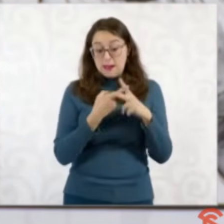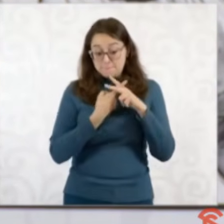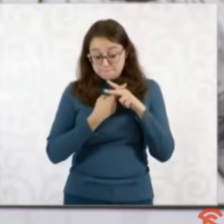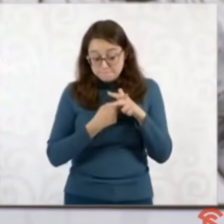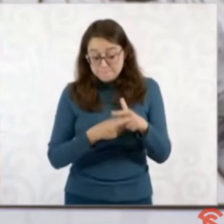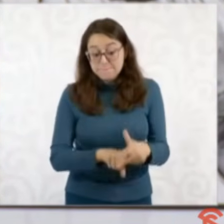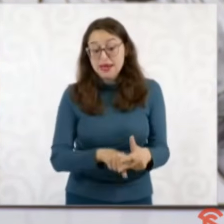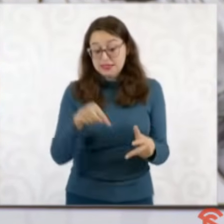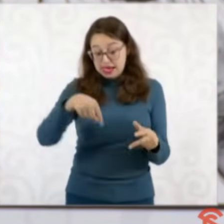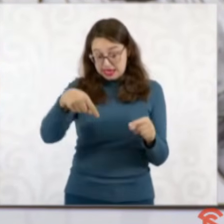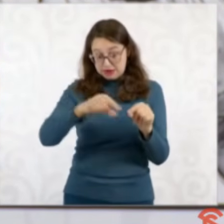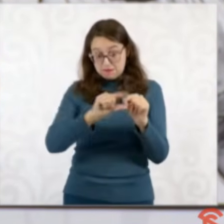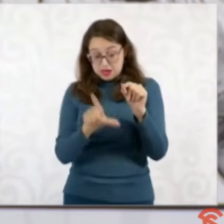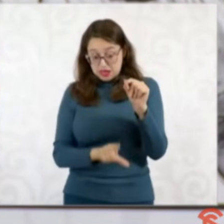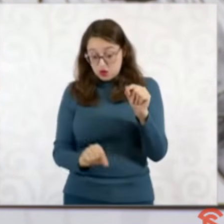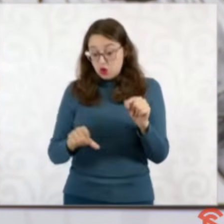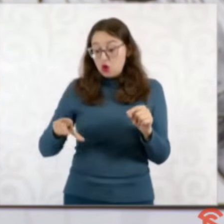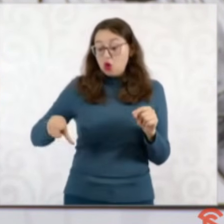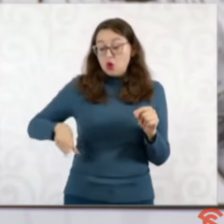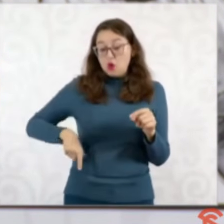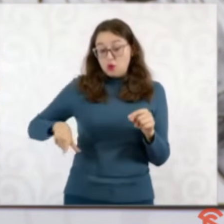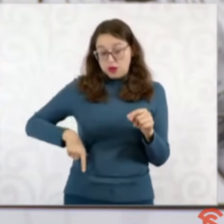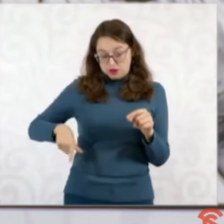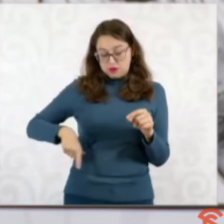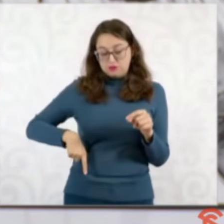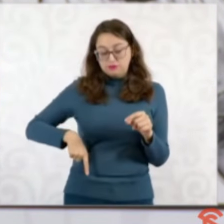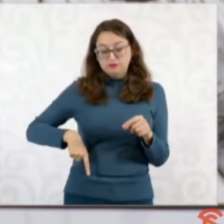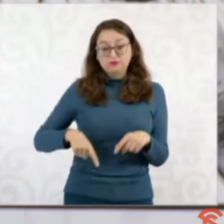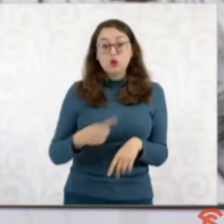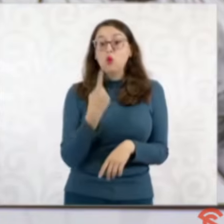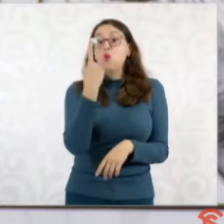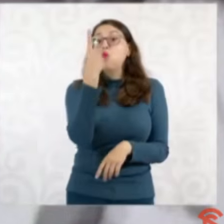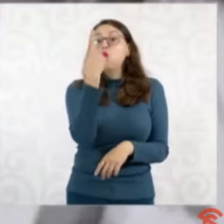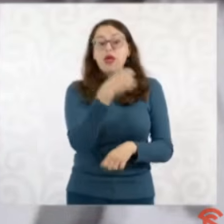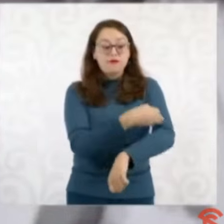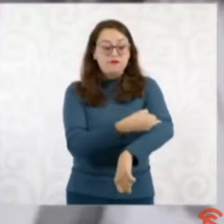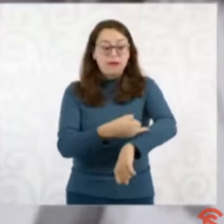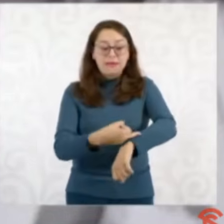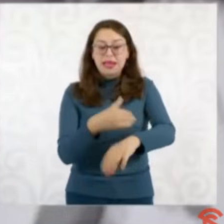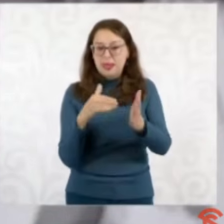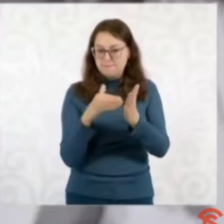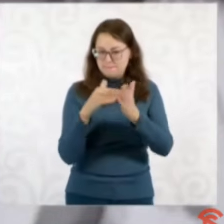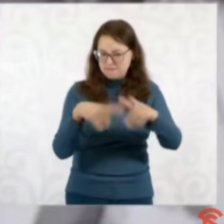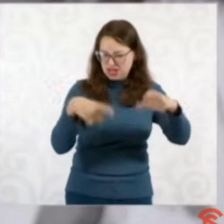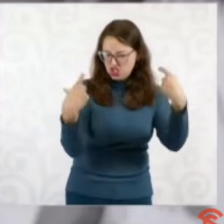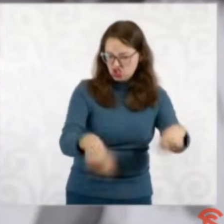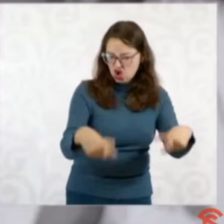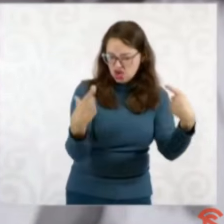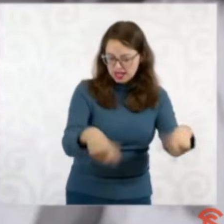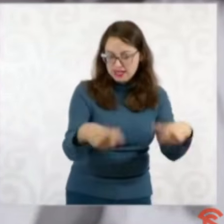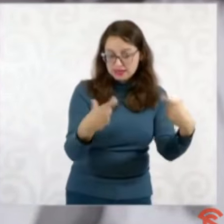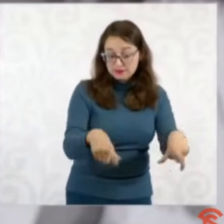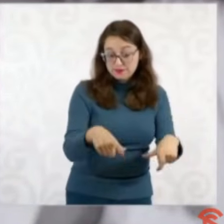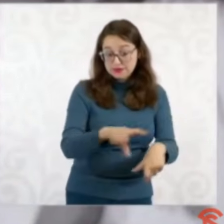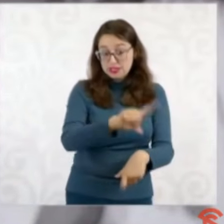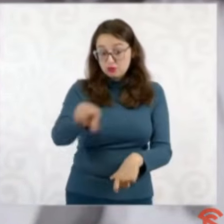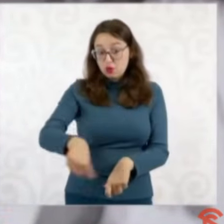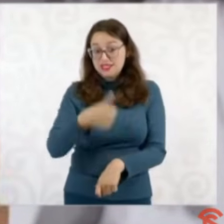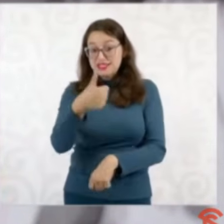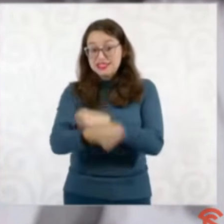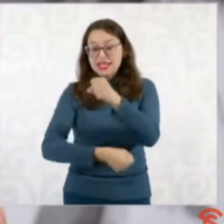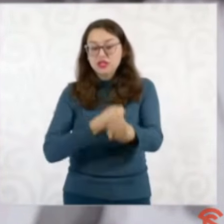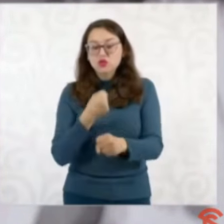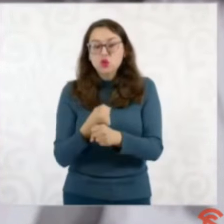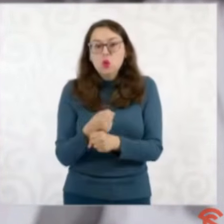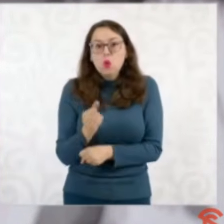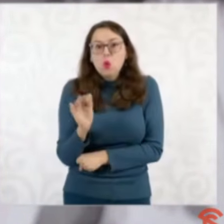de multimillonarios del mundo. Cuando sale Salinas de Gortari hay 40 familias en la lista de multimillonarios del mundo.